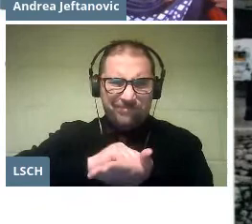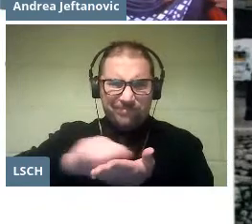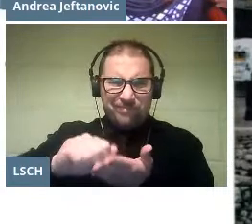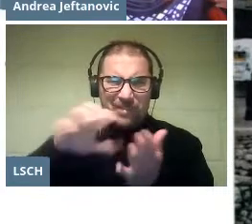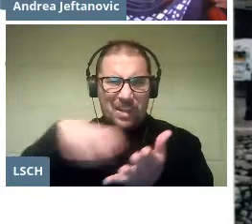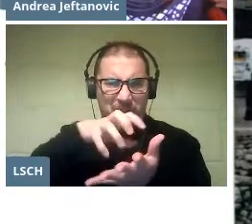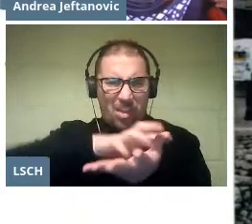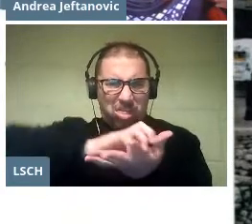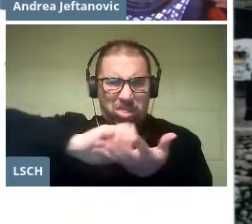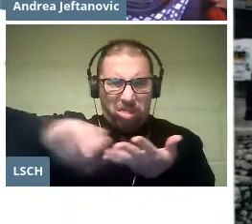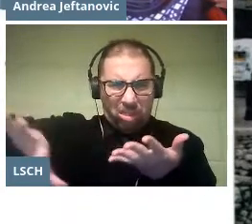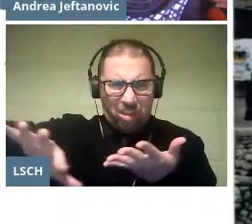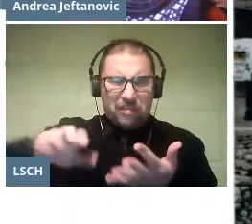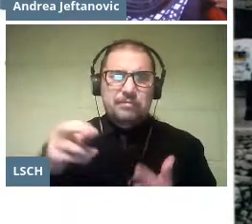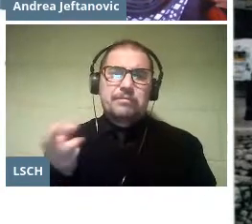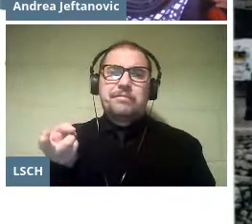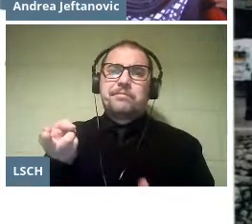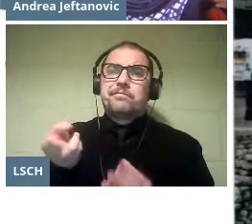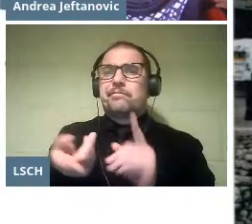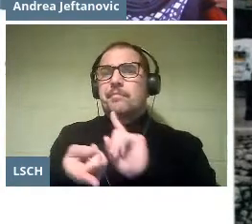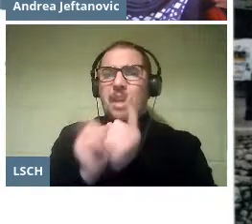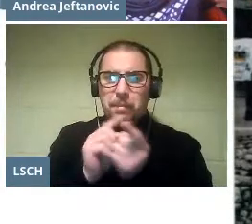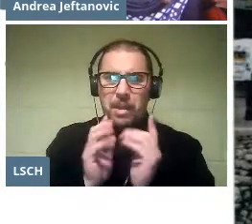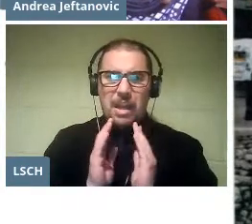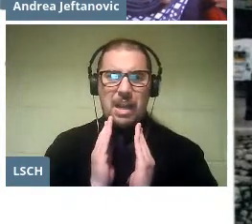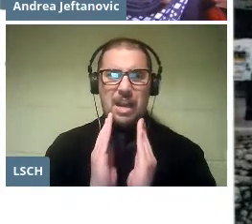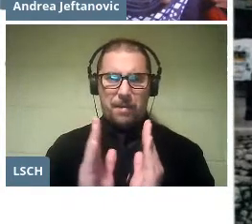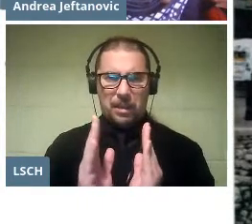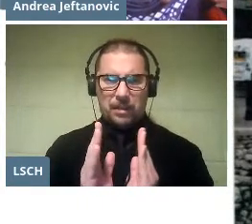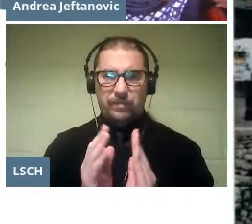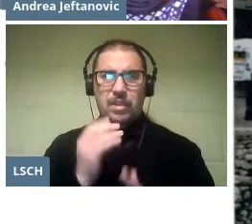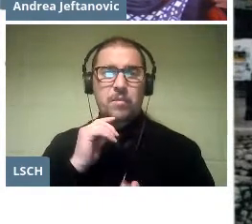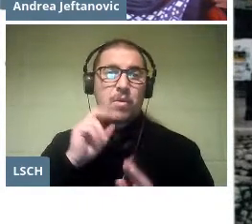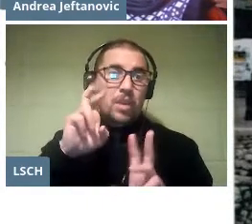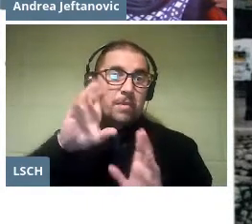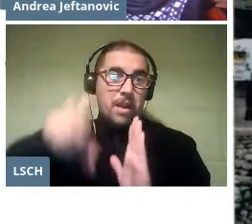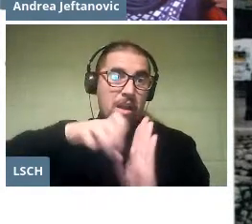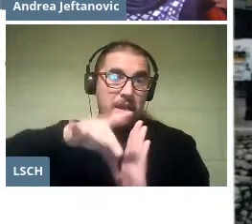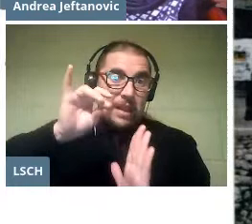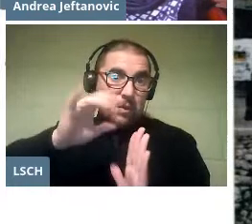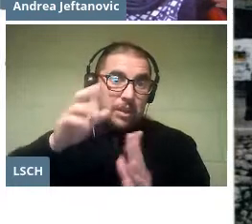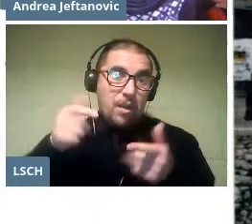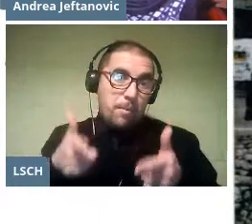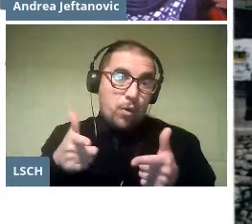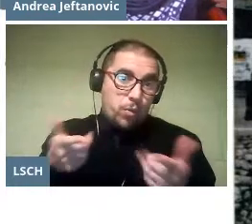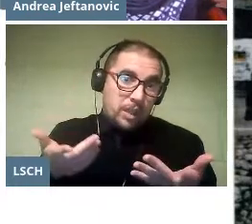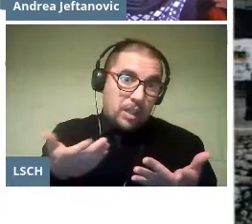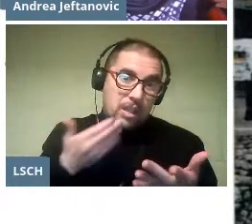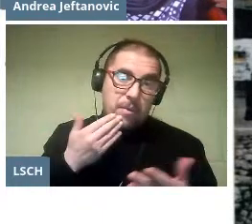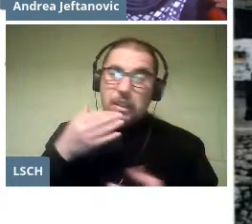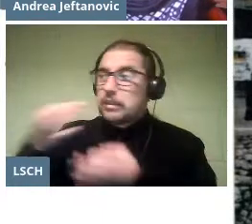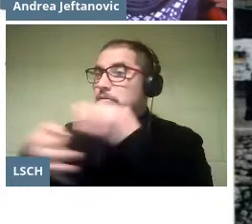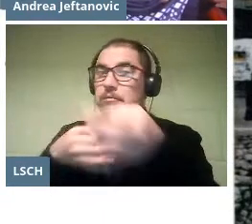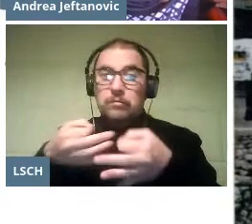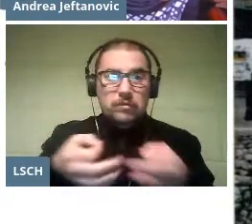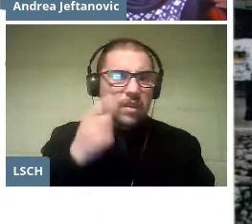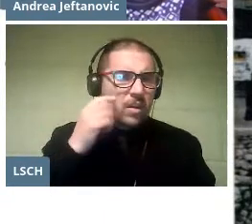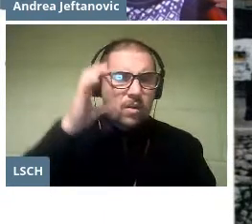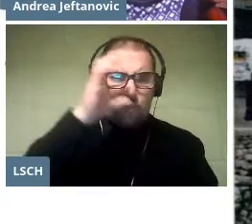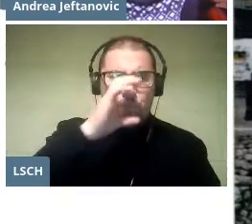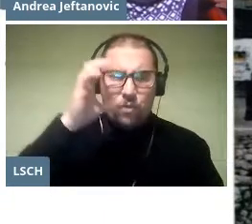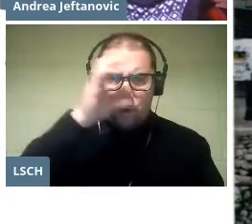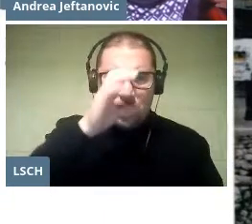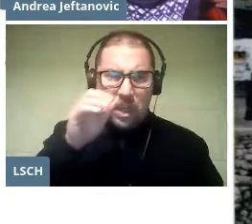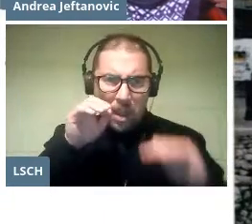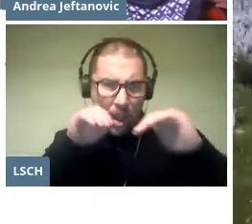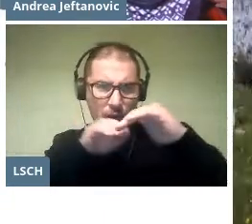que reconfigurar mi caminata y mi búsqueda. Y por el azar y por los rumores, me puse a buscar el túnel